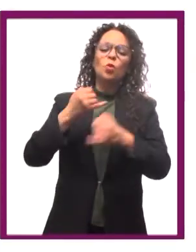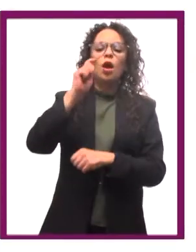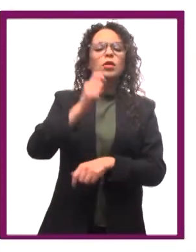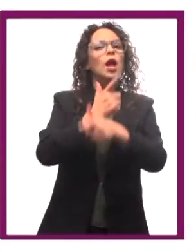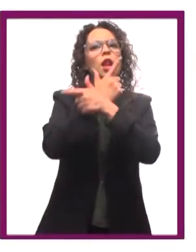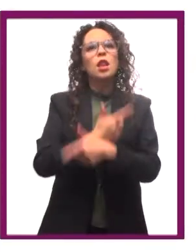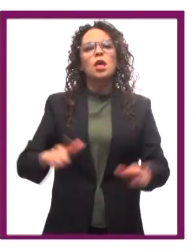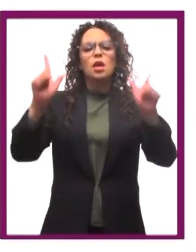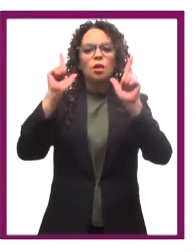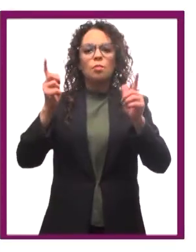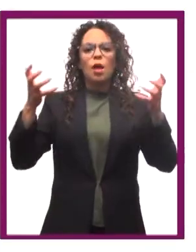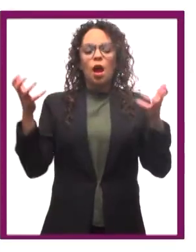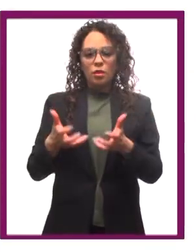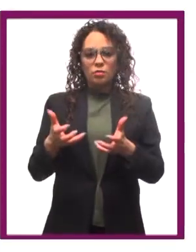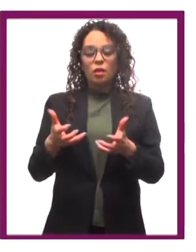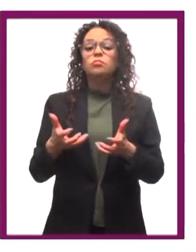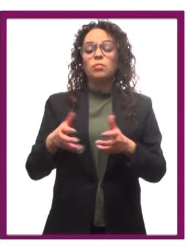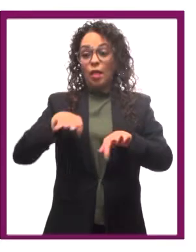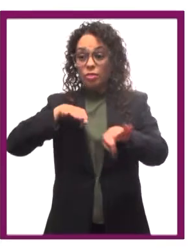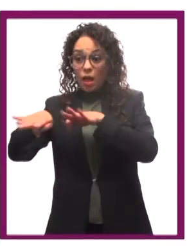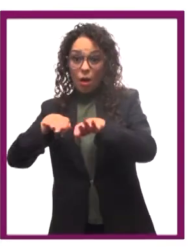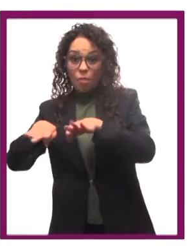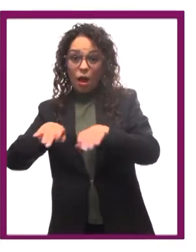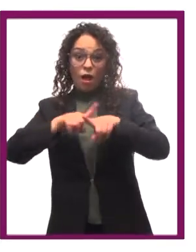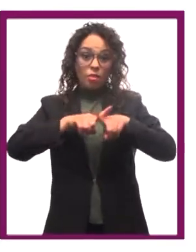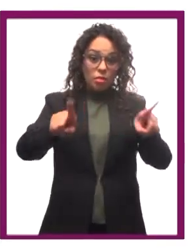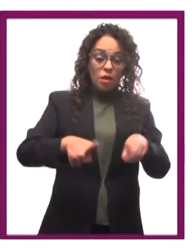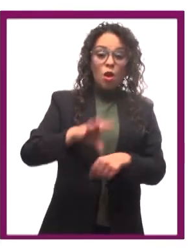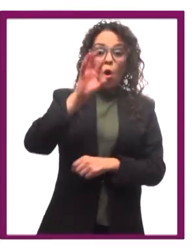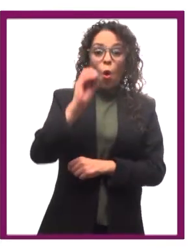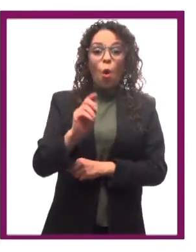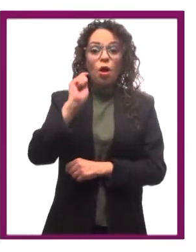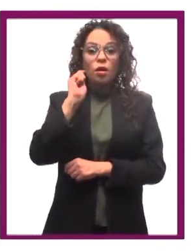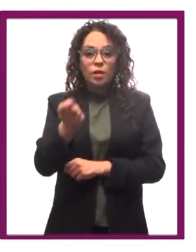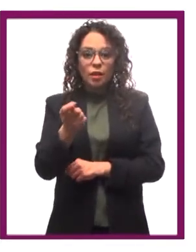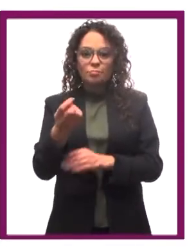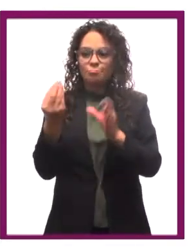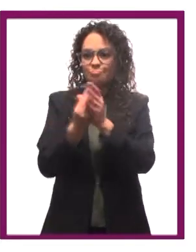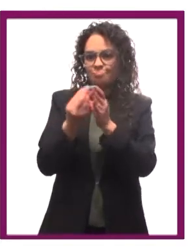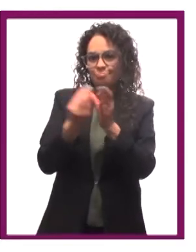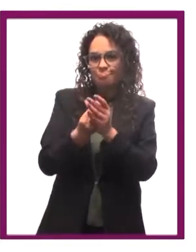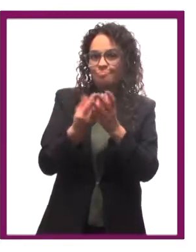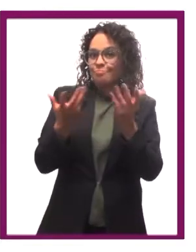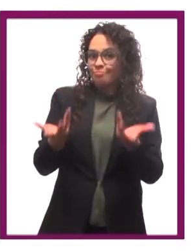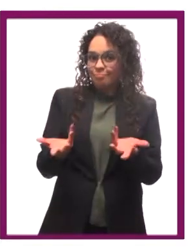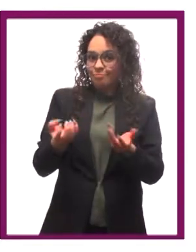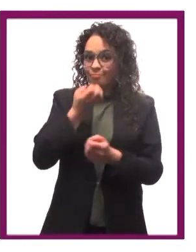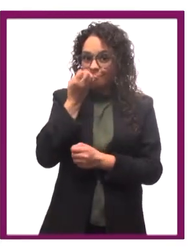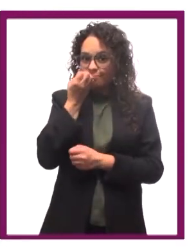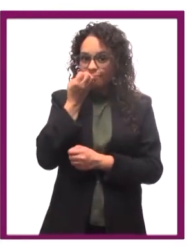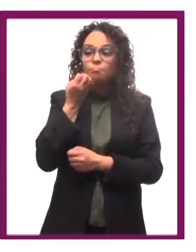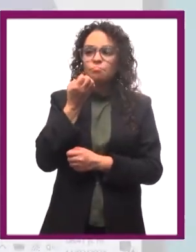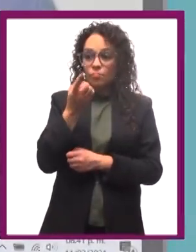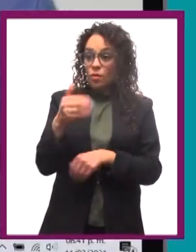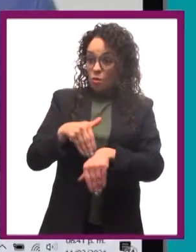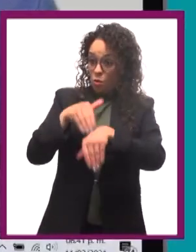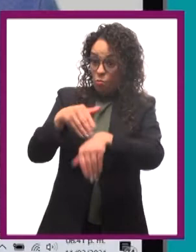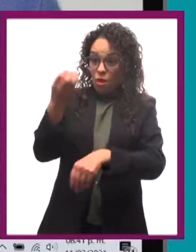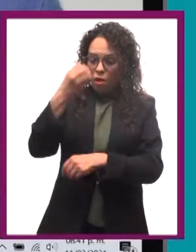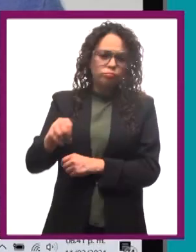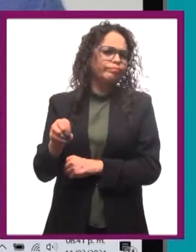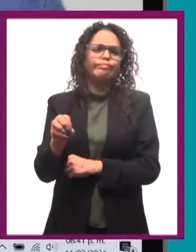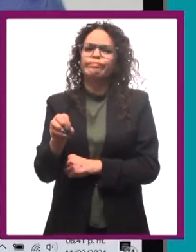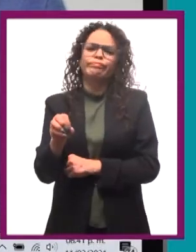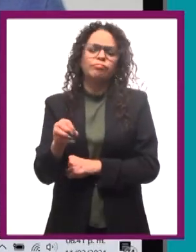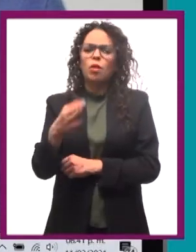El juego es una ocupación libre. Significa que a diferencia del trabajo, O de la clase de Mate 2. que nadie nos obliga a hacerlo.